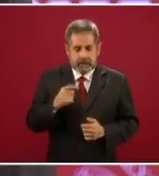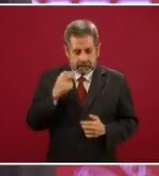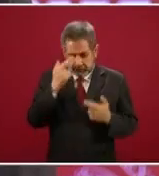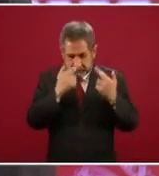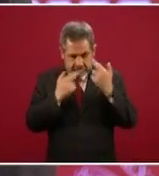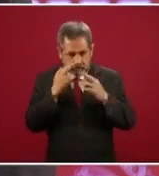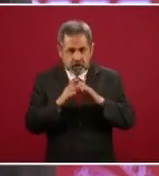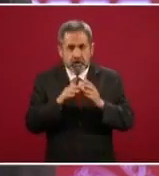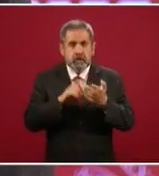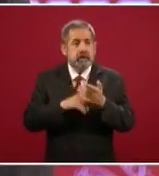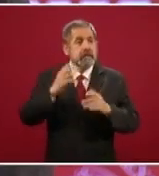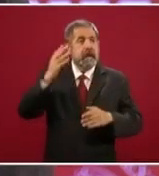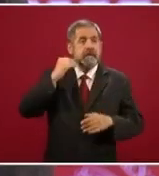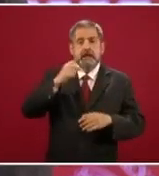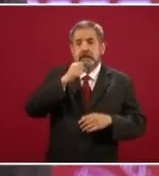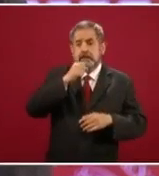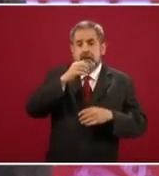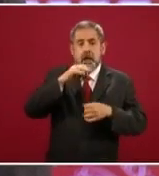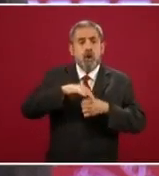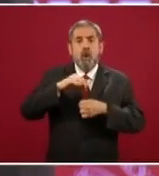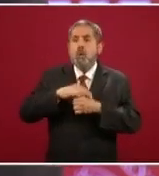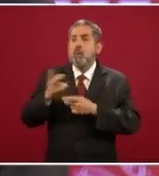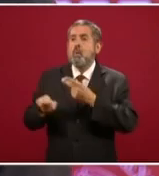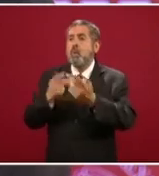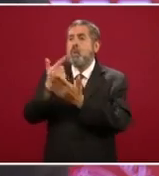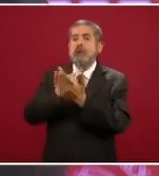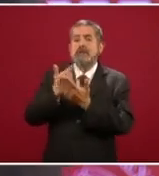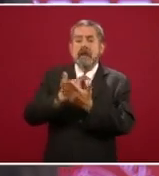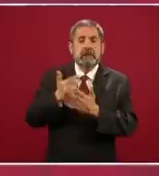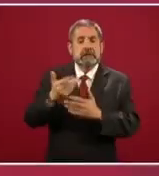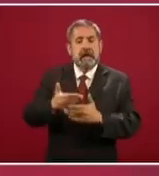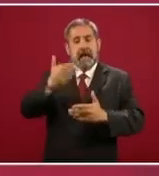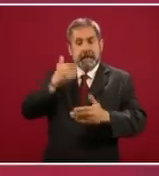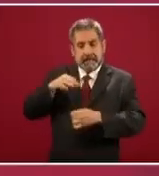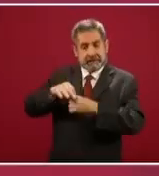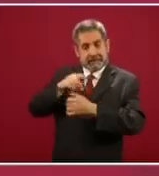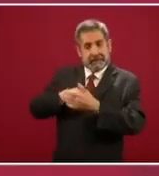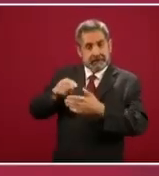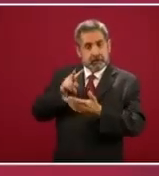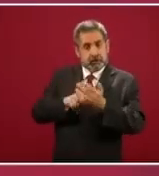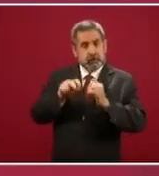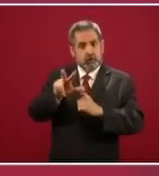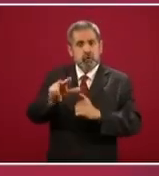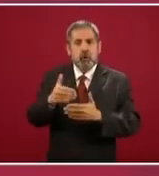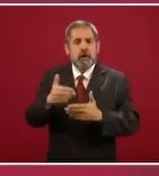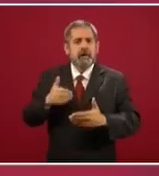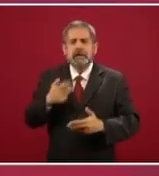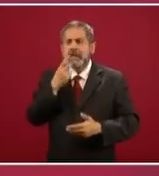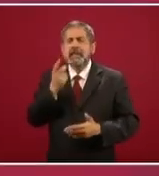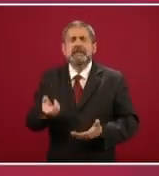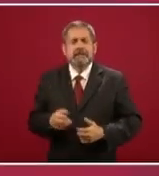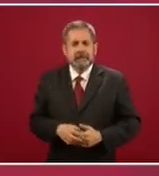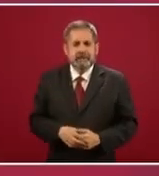revisar qué decían las encuestas antes de la elección del 18.